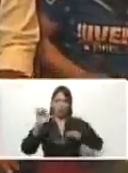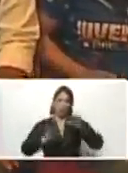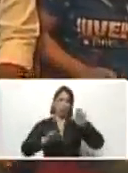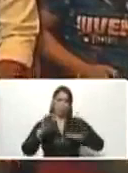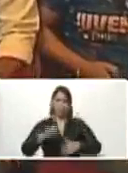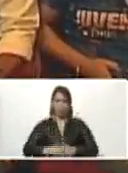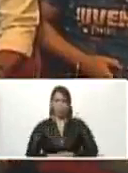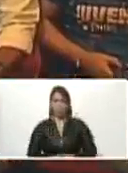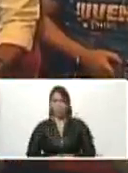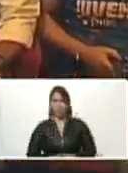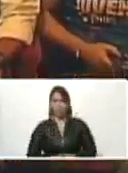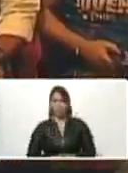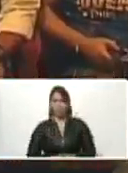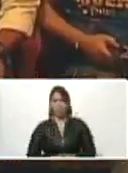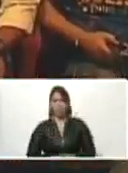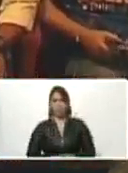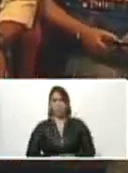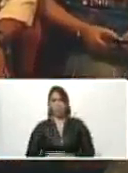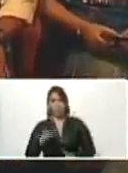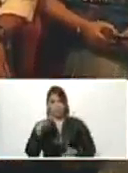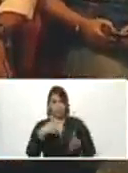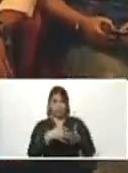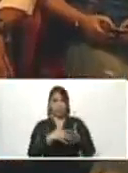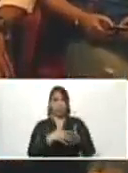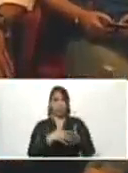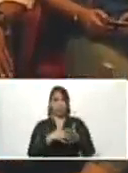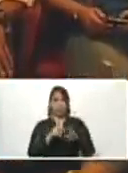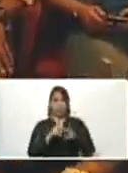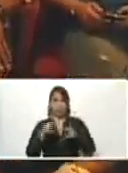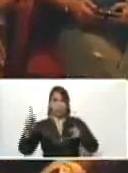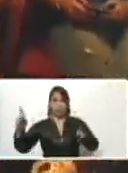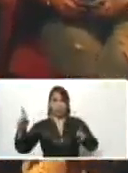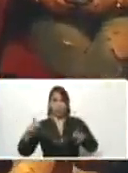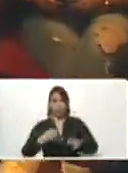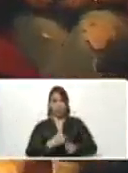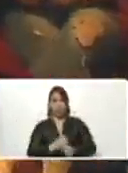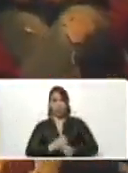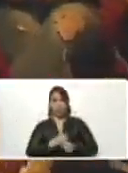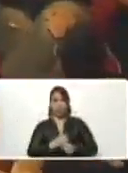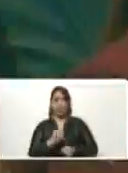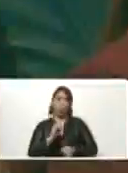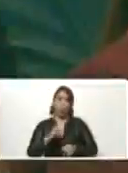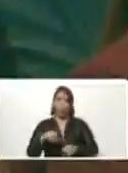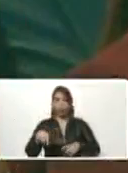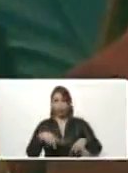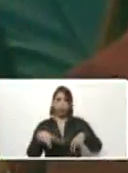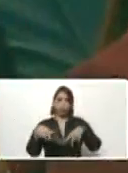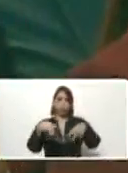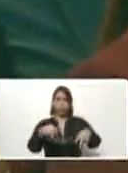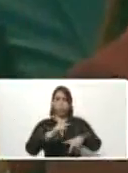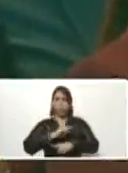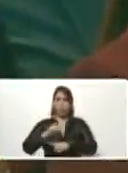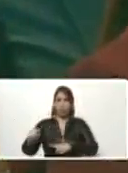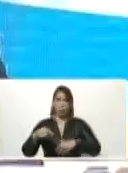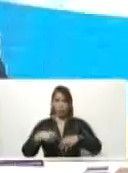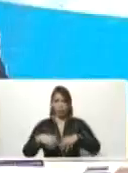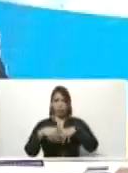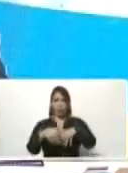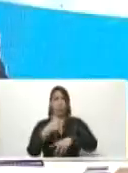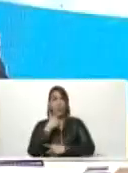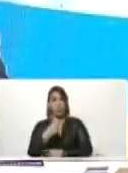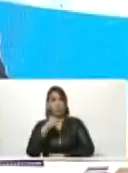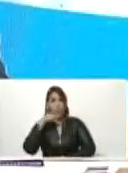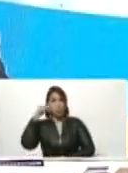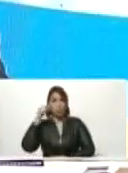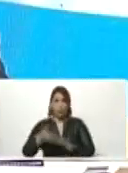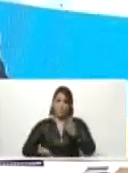aproximadamente. Y 5.000 kilómetros recorrieron ellos. Mandó las tropas y le dijo a Sucre,